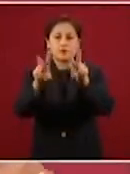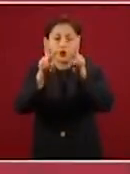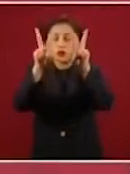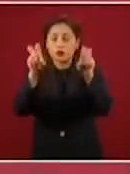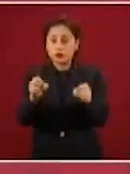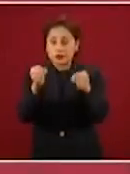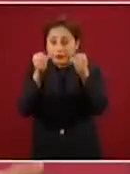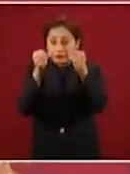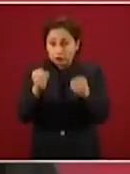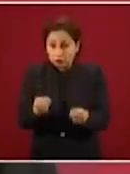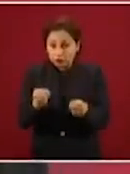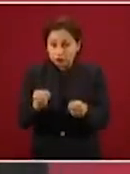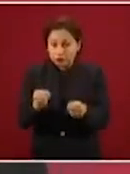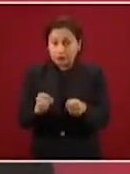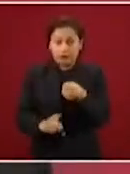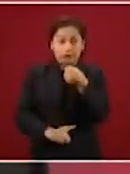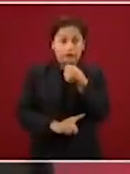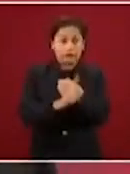las causas,